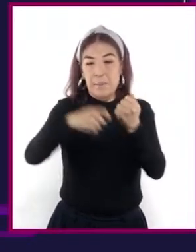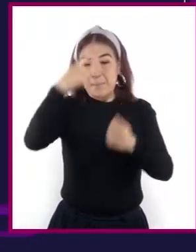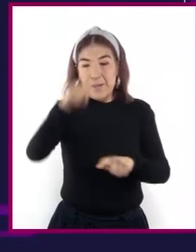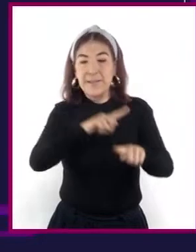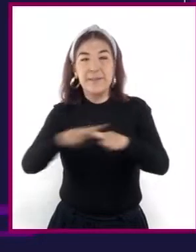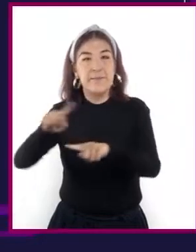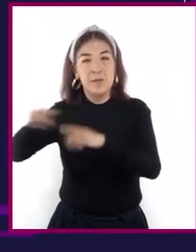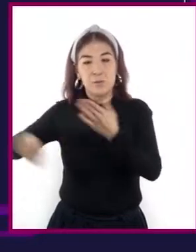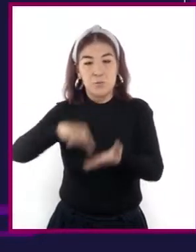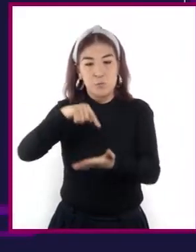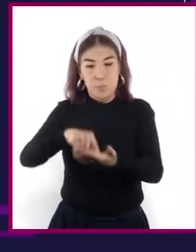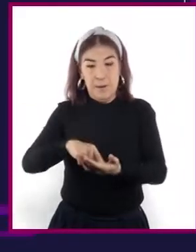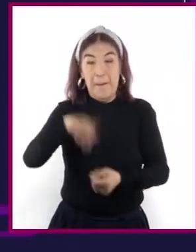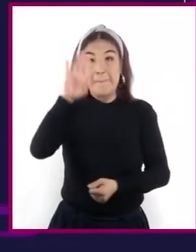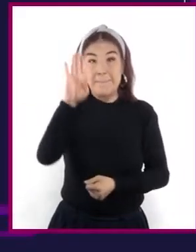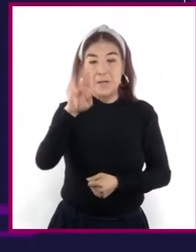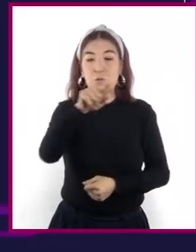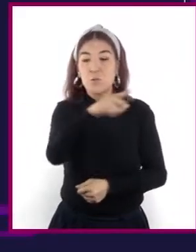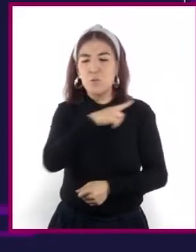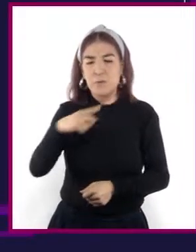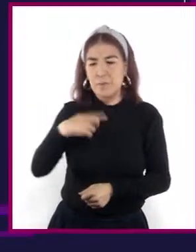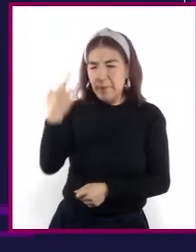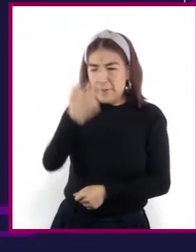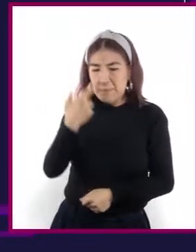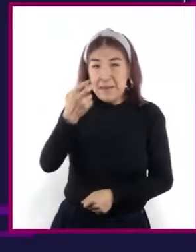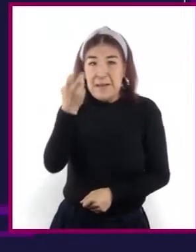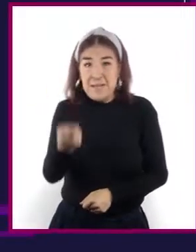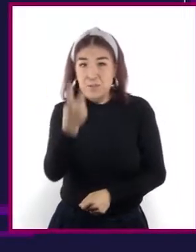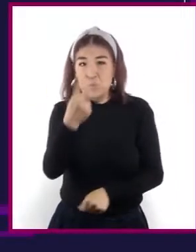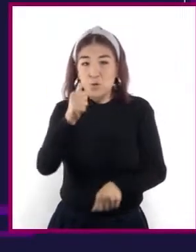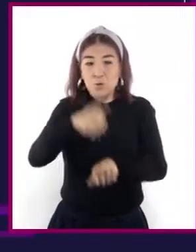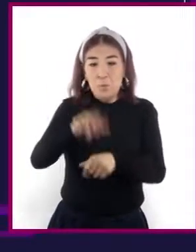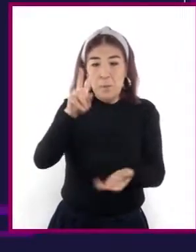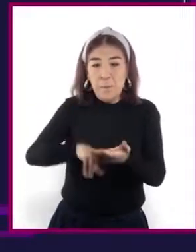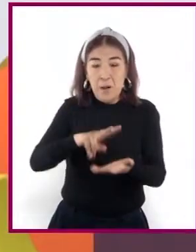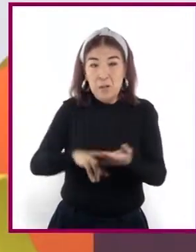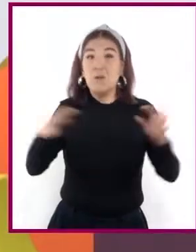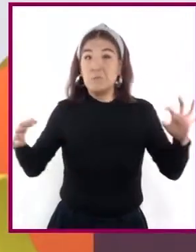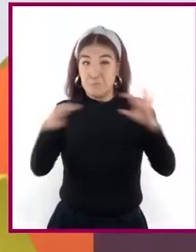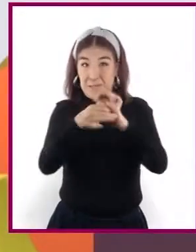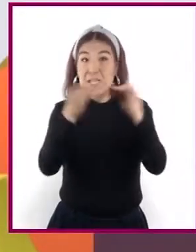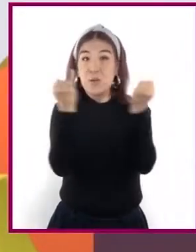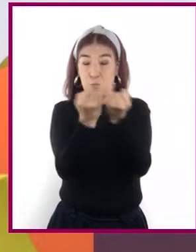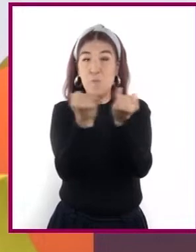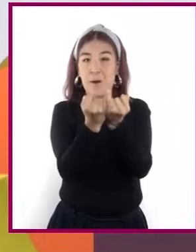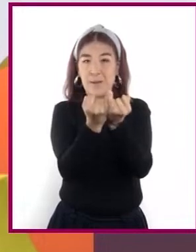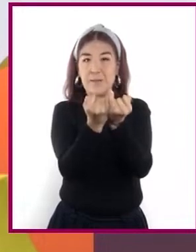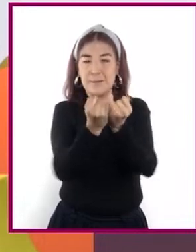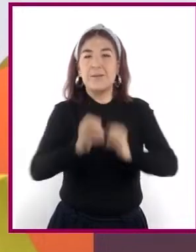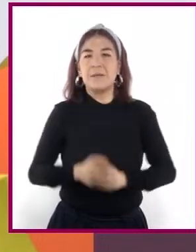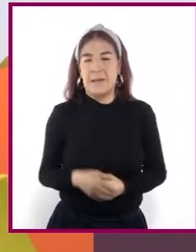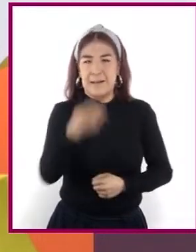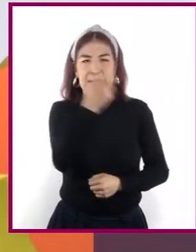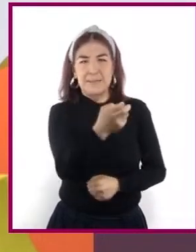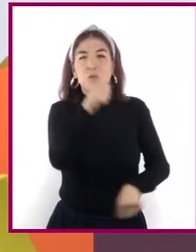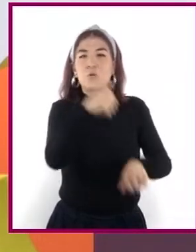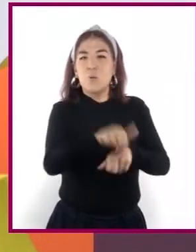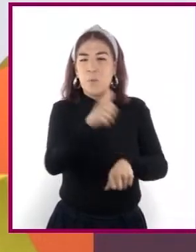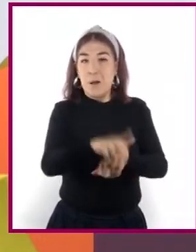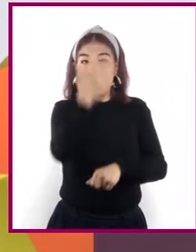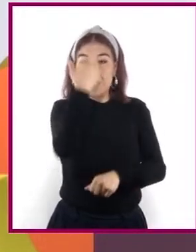B. Determina si esas razones forman una proporción. La razón para